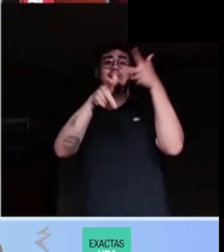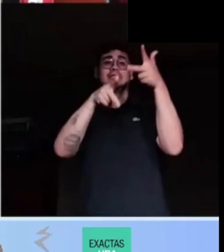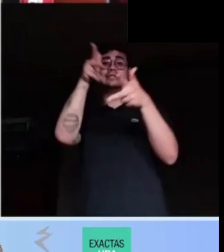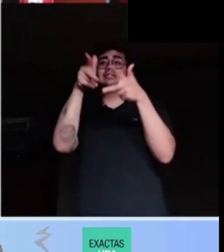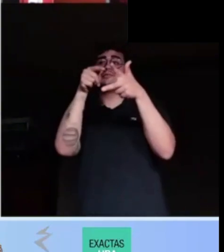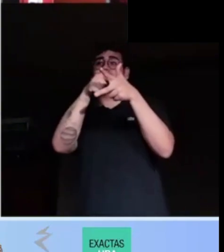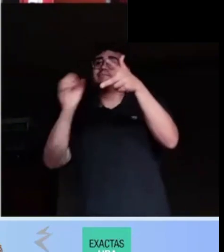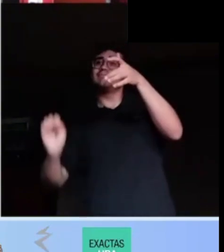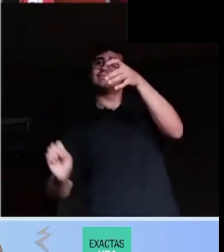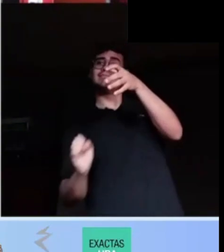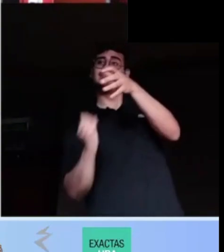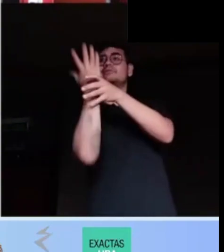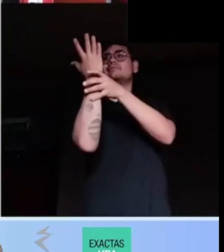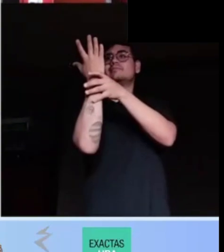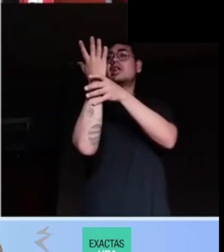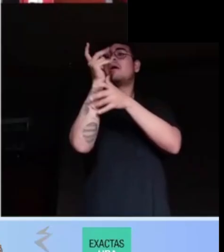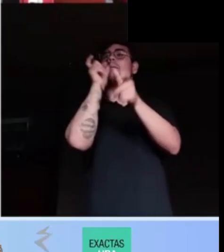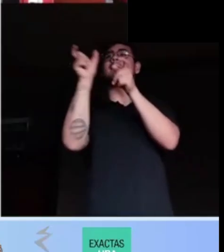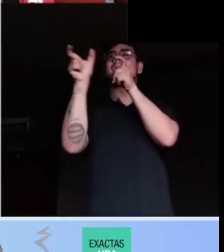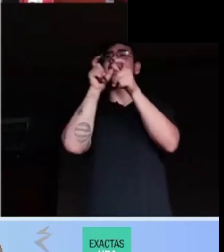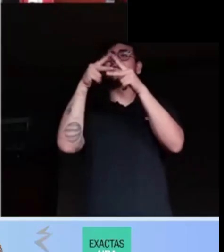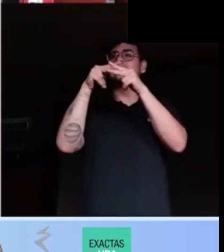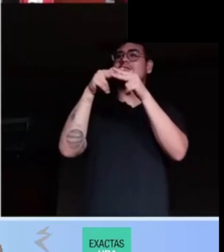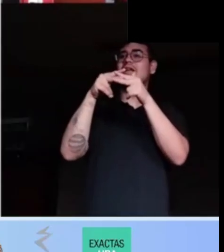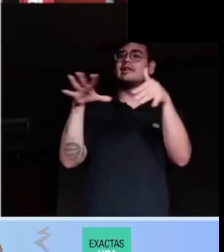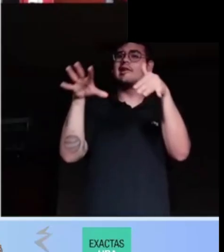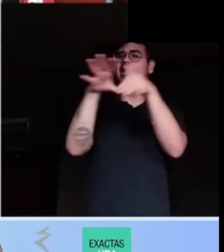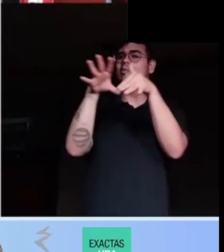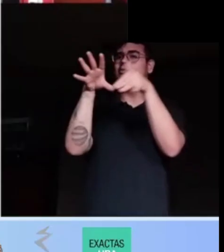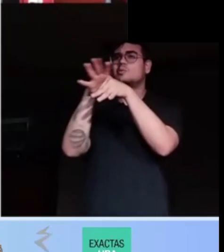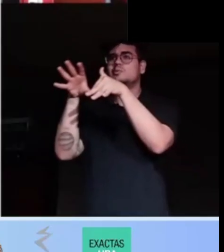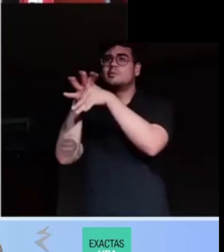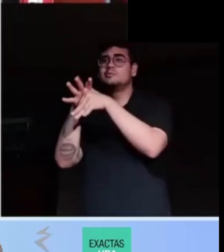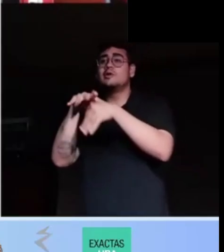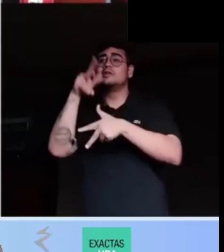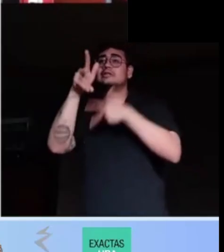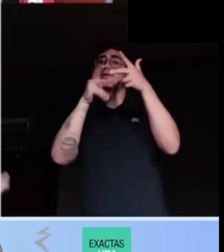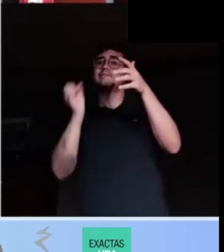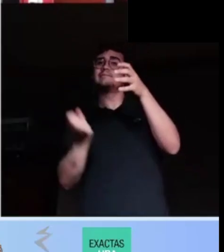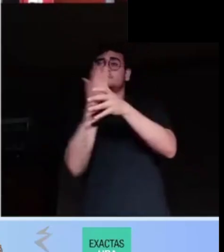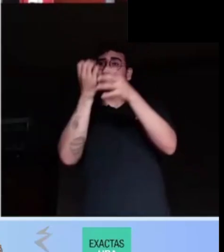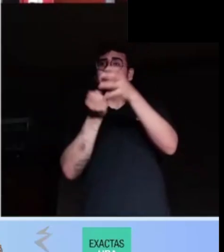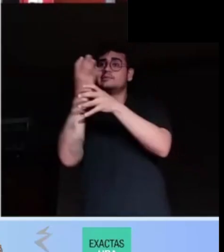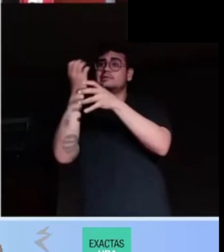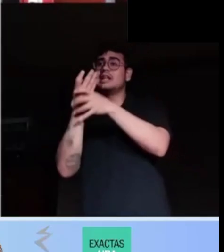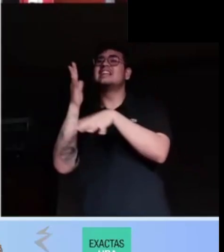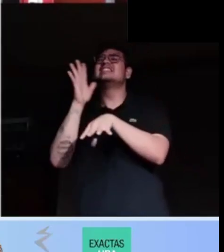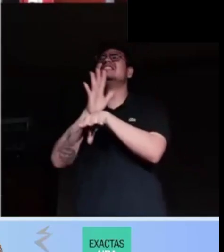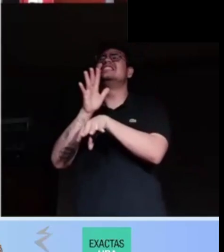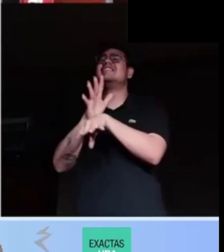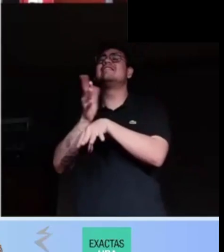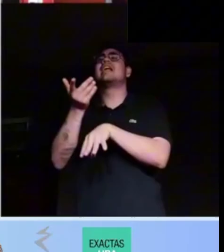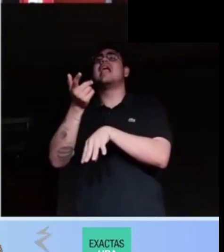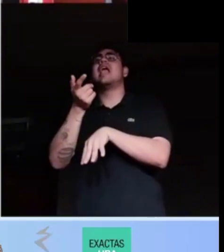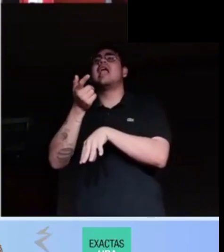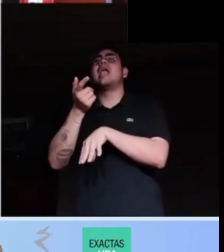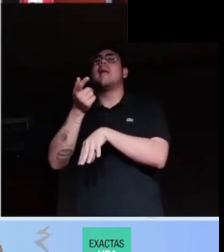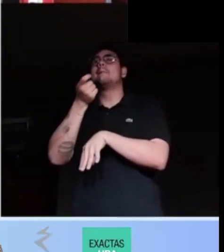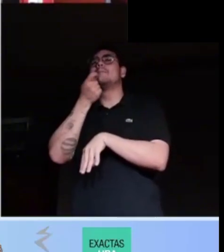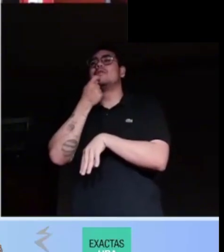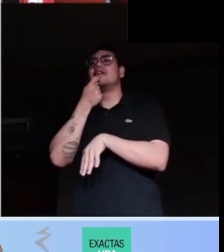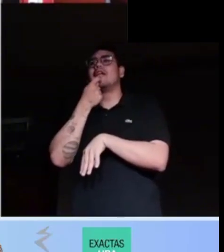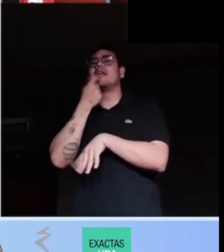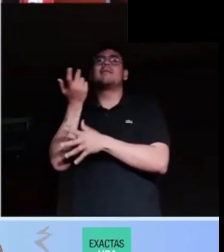específicas para conceptos físicos permitiría a los estudiantes no oyentes a pasar de una cuestión intuitiva a un pensamiento mucho